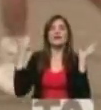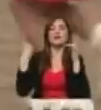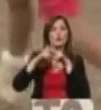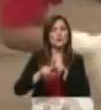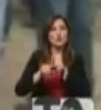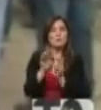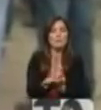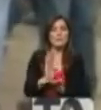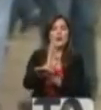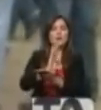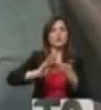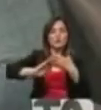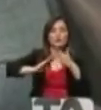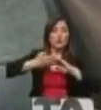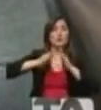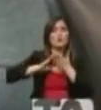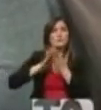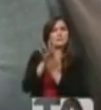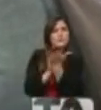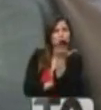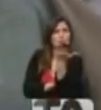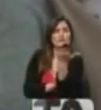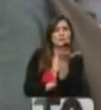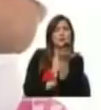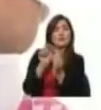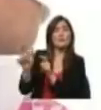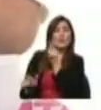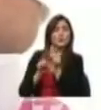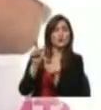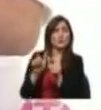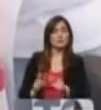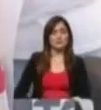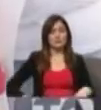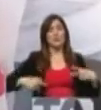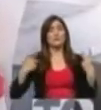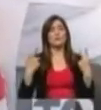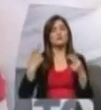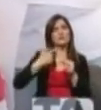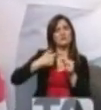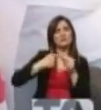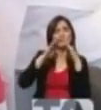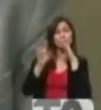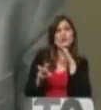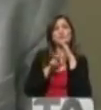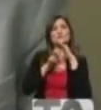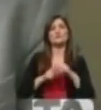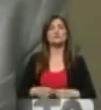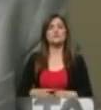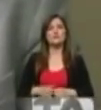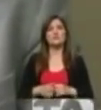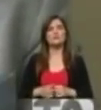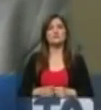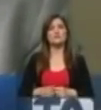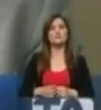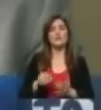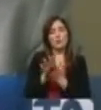inclusión en los barrios, en las comunidades, en los proyectos de las personas que viven en la capital en calidad de refugiadas. Un proyecto que